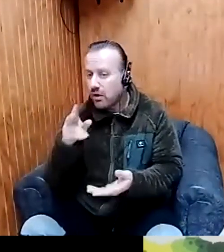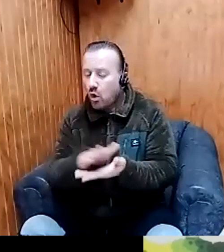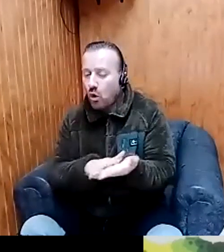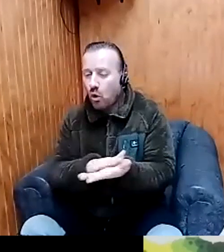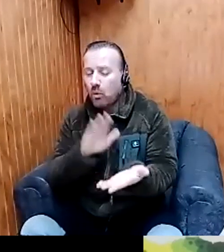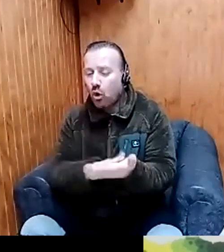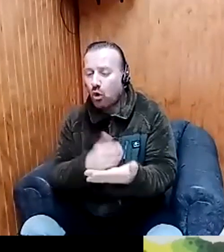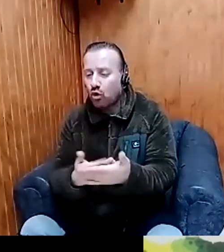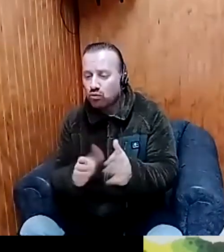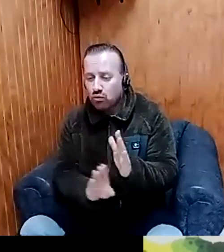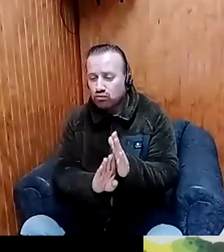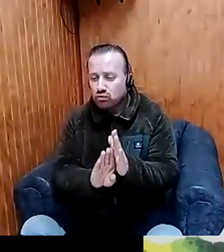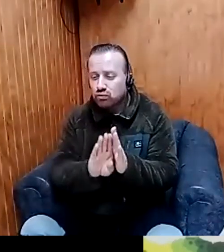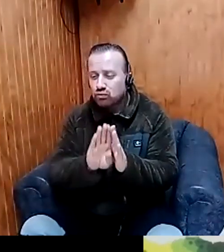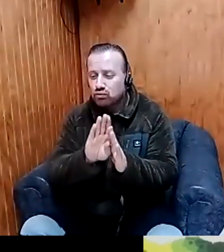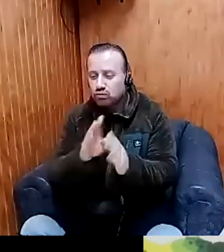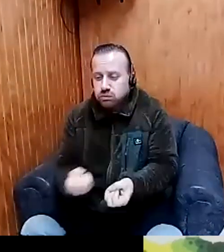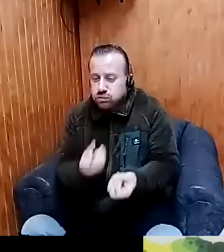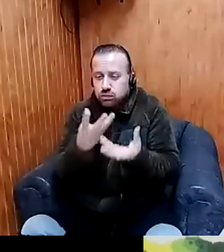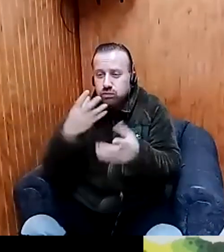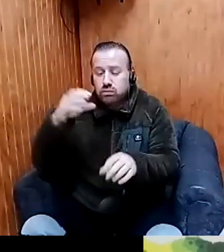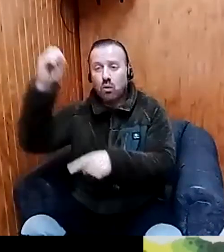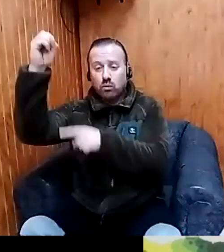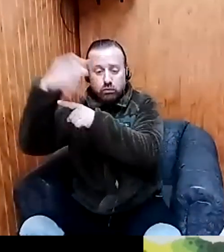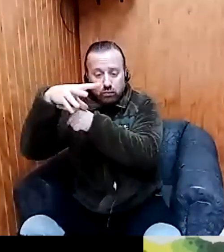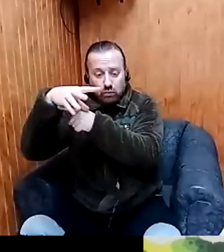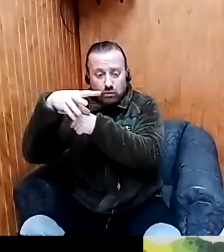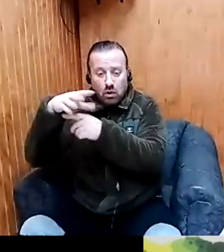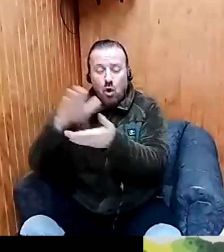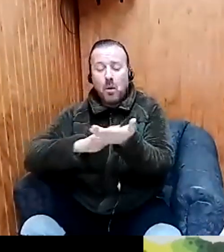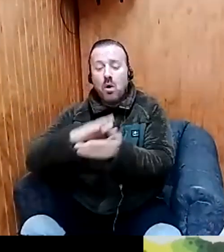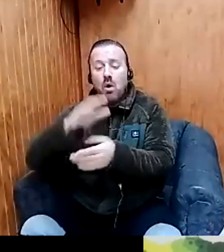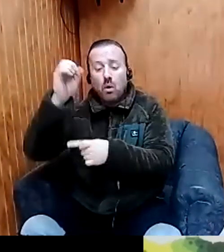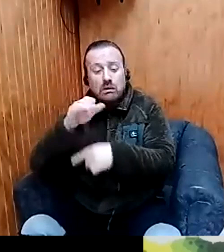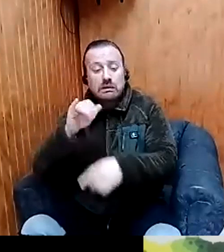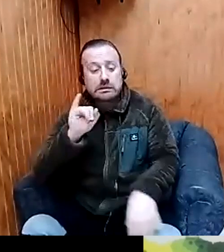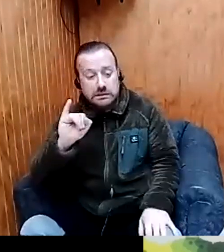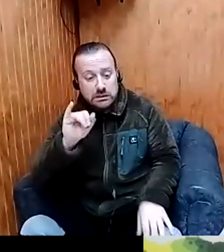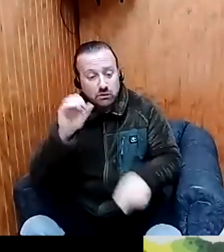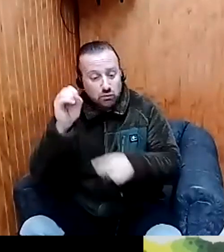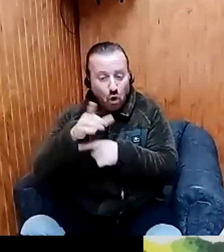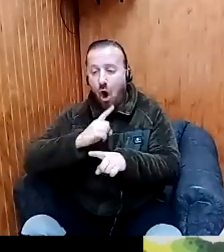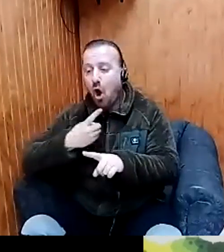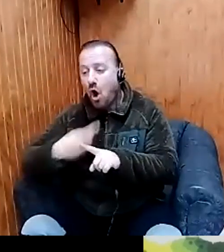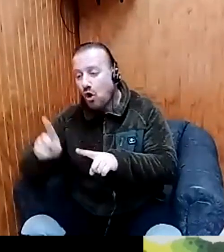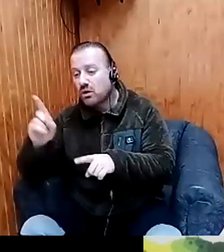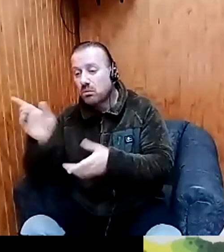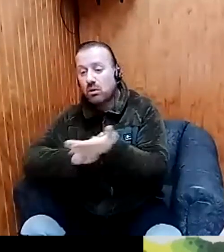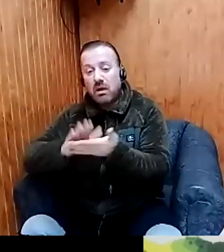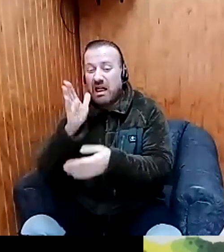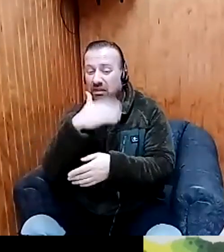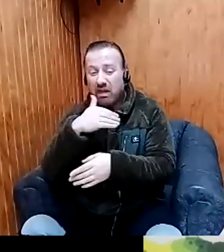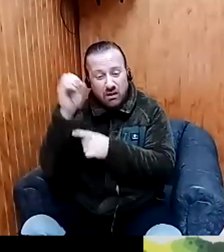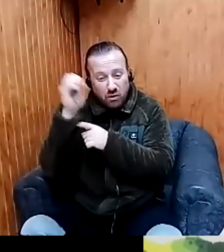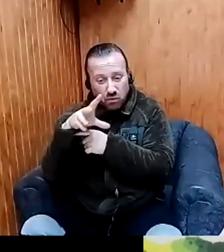el crecimiento, la luz, lo que no puedes hacer es tener una planta sin luz y sin agua y otra planta con mucha luz y mucha agua, porque cuando se te muera la que no tiene luz y agua,